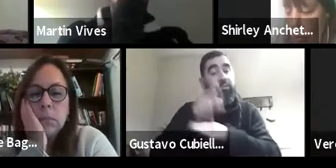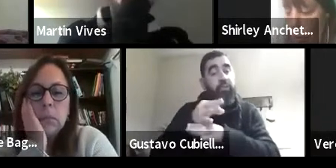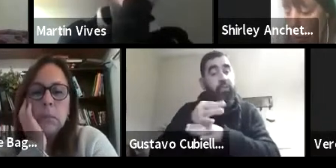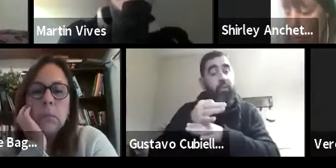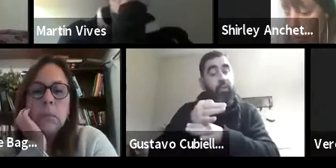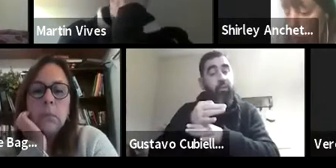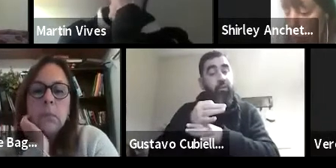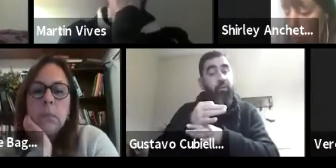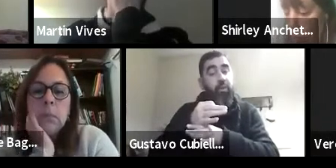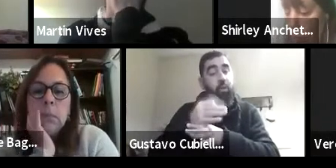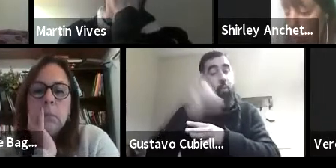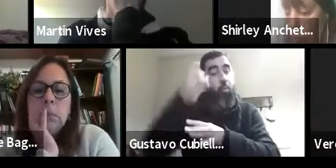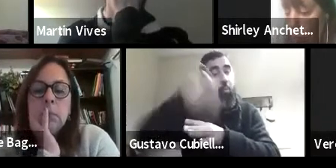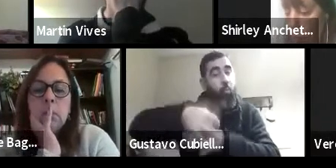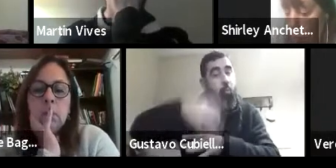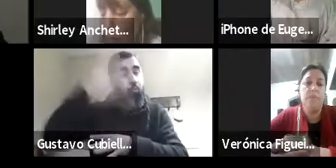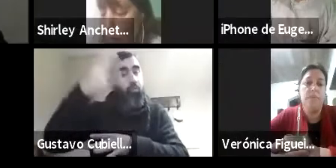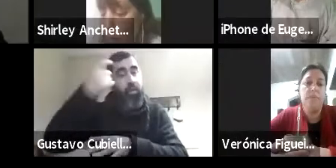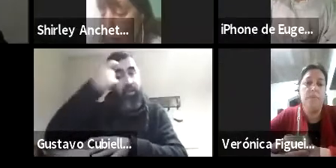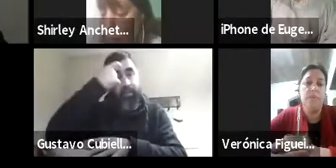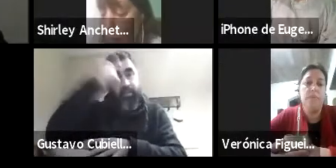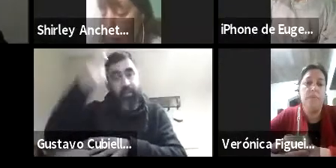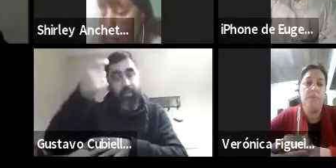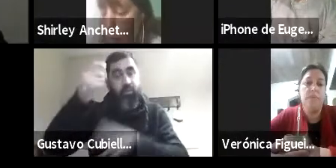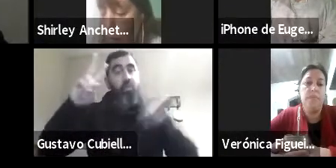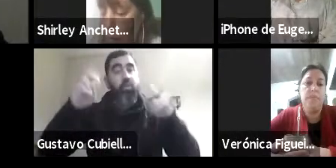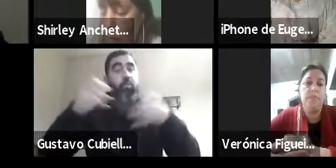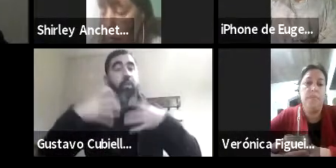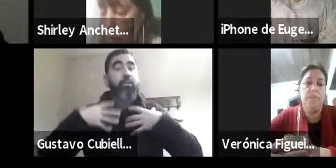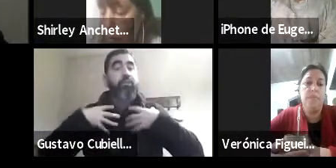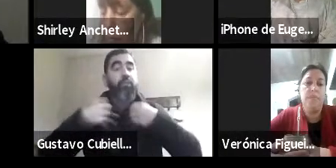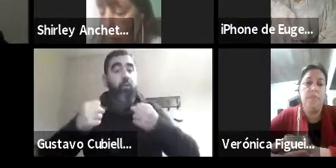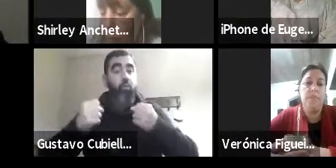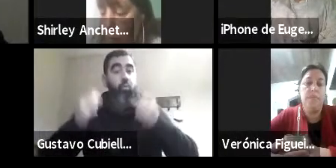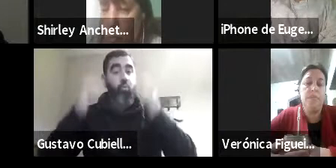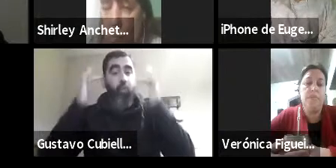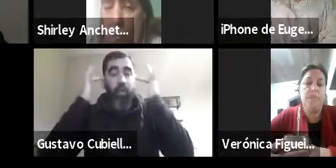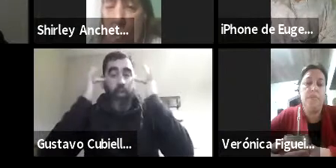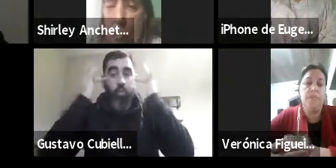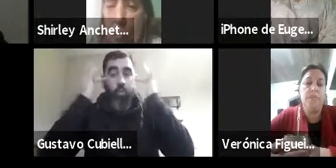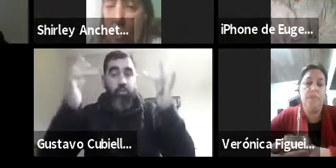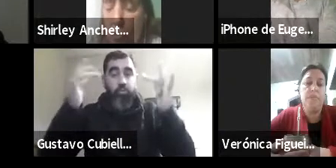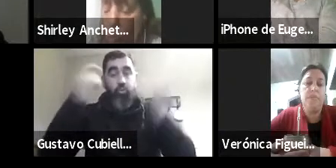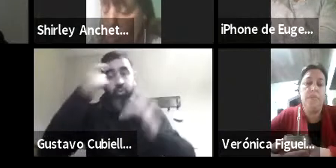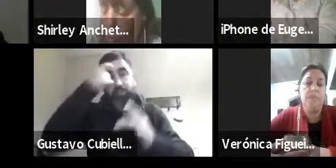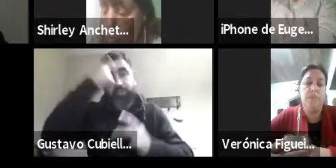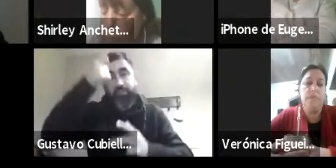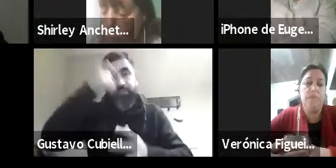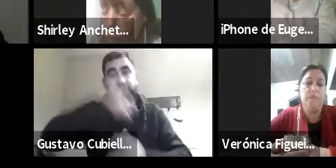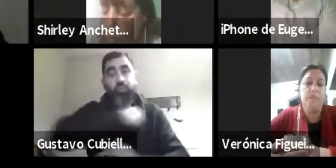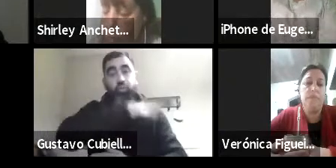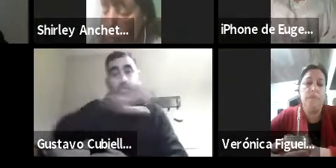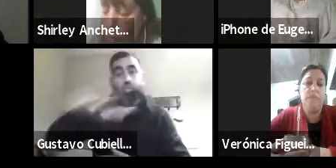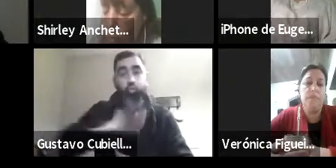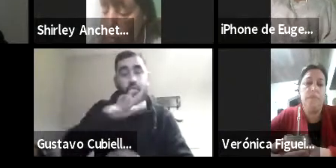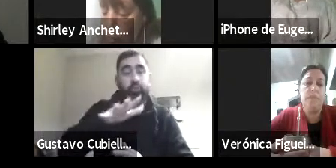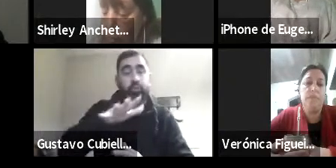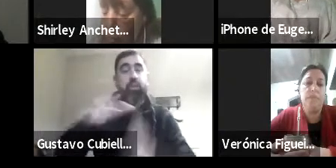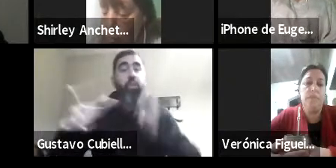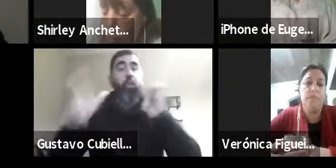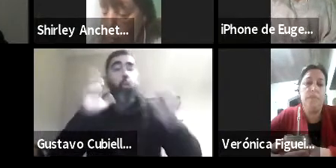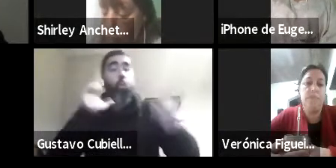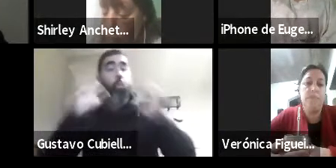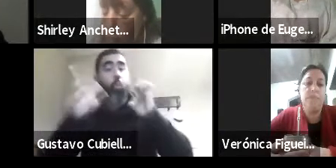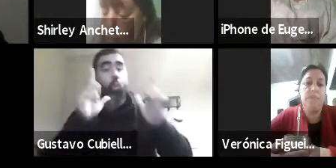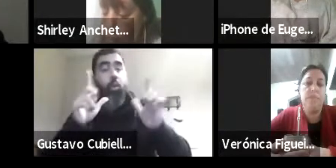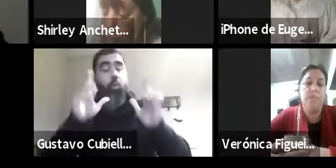e idóneos en el ámbito de la salud, de la educación, de las ciencias sociales, de la recreación, del